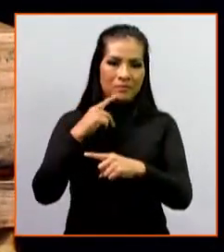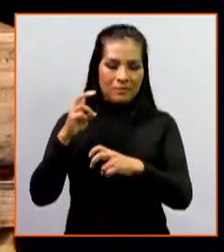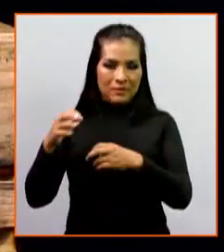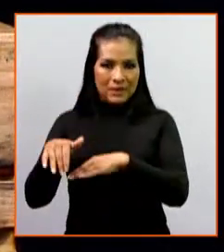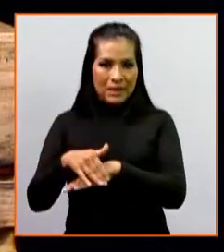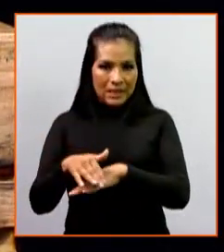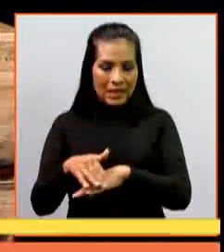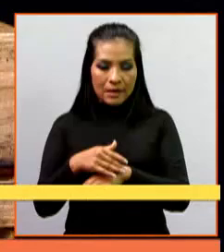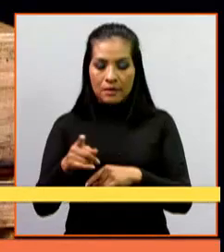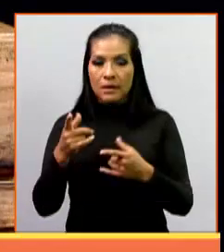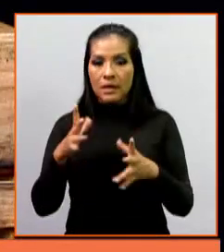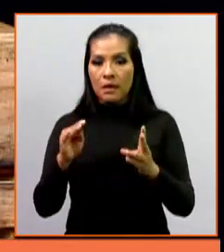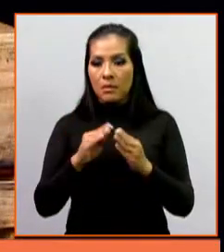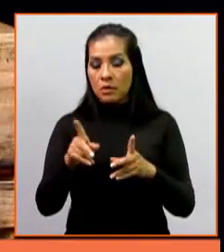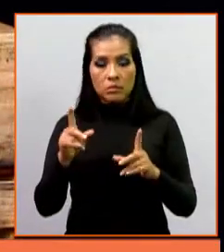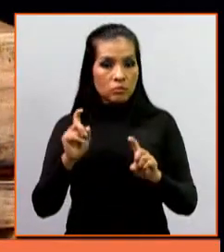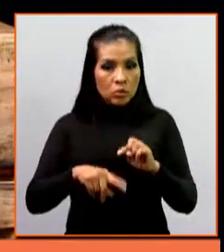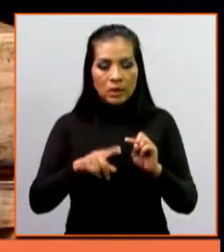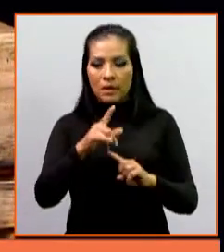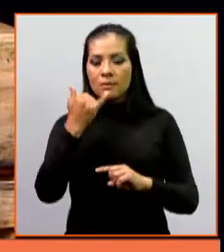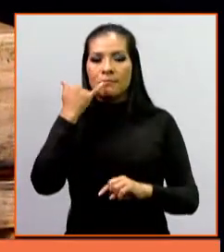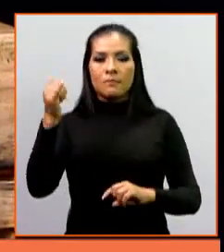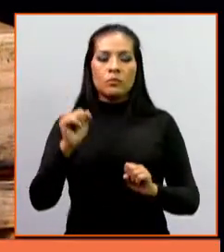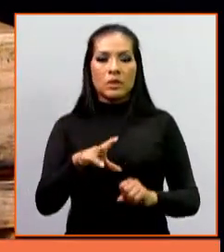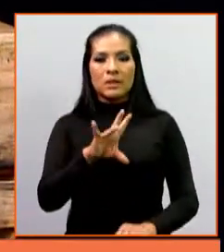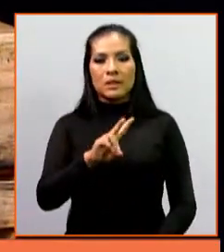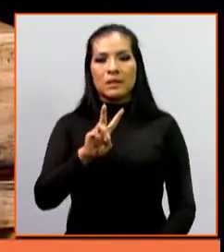Re cerquita, pueden llamar a los teléfonos